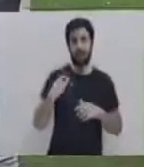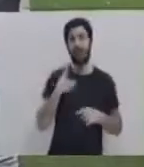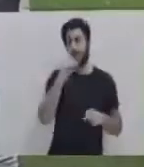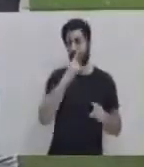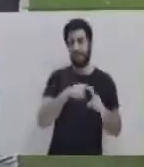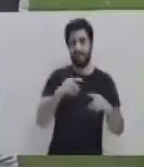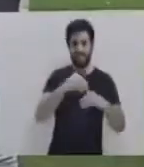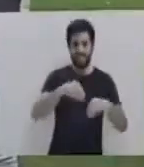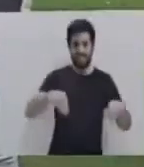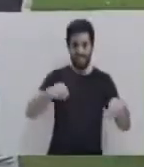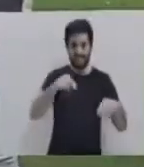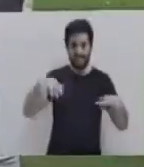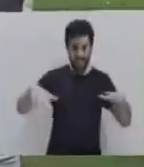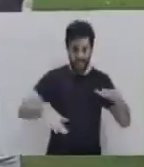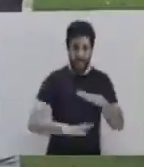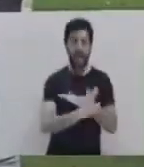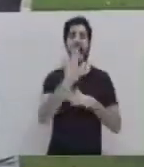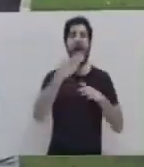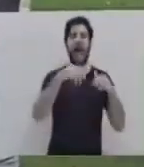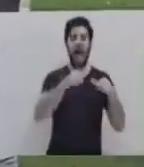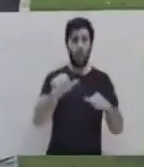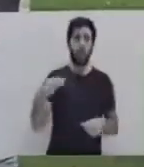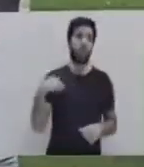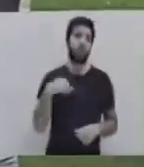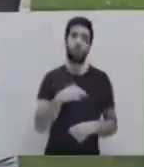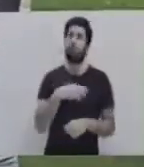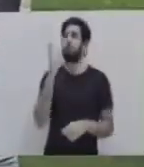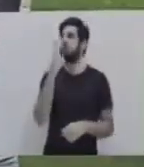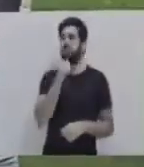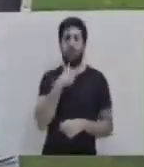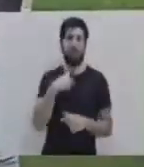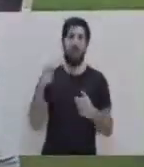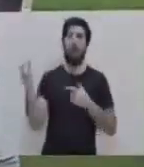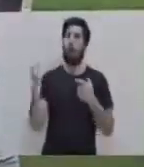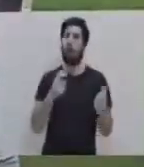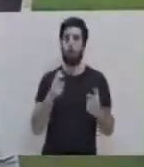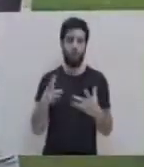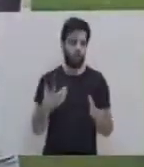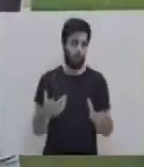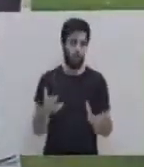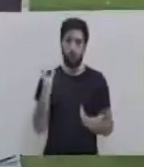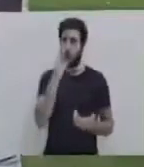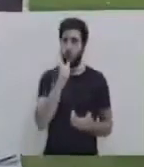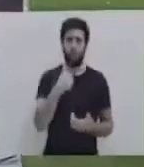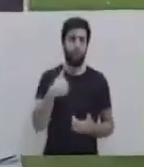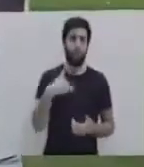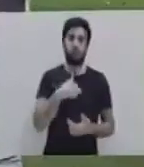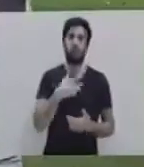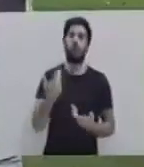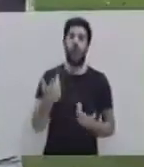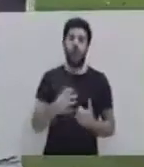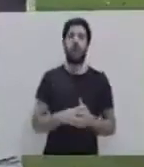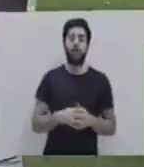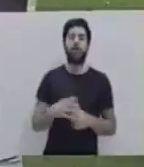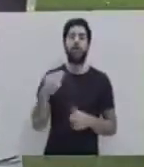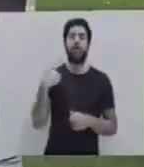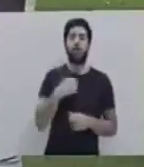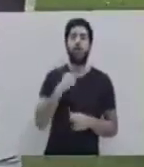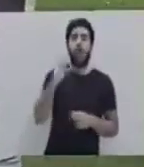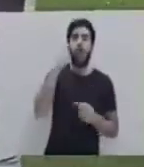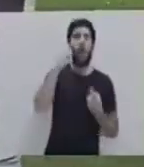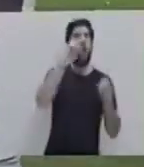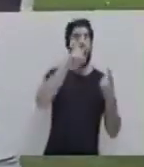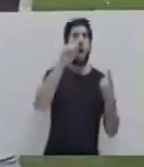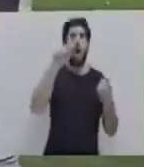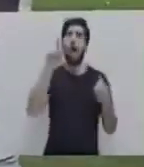Tierra. Lastimosamente, André, no podemos controlar esta situación. No hay un sistema que nos permita decir, bueno, a